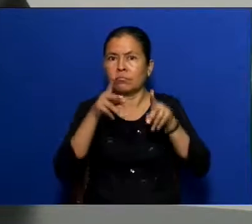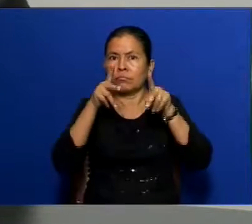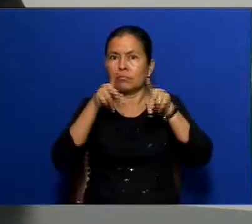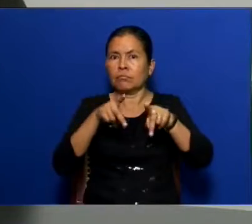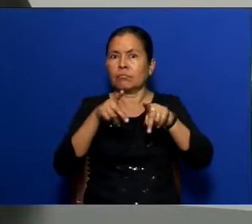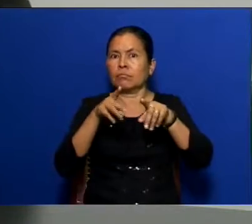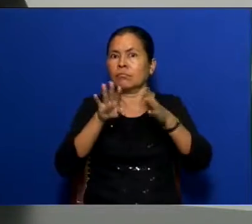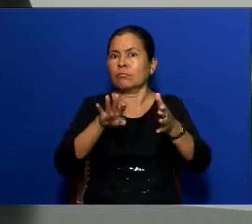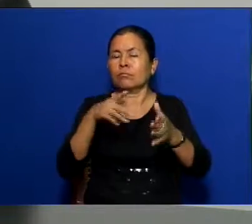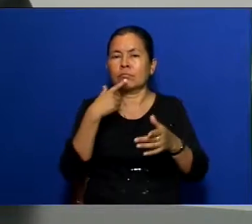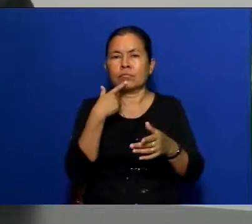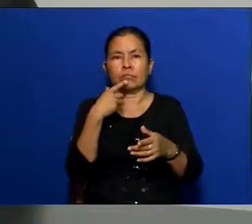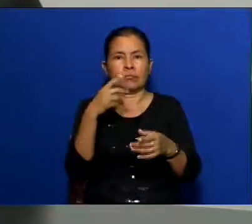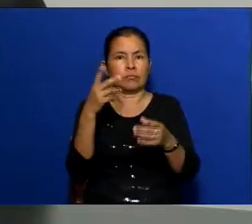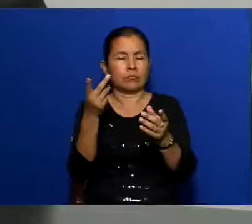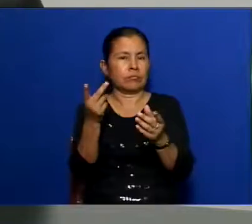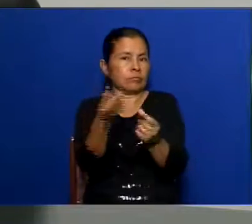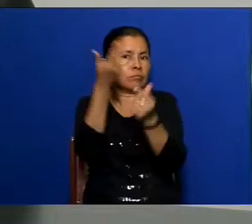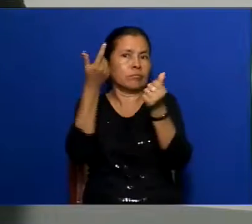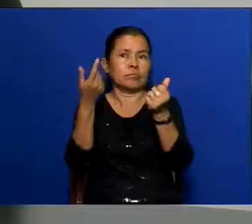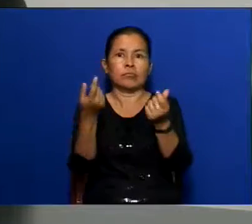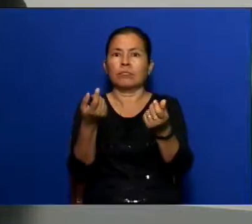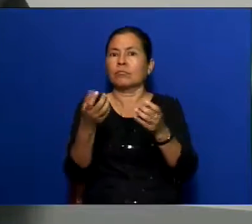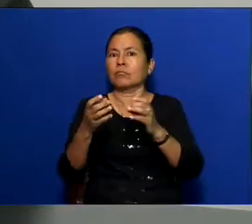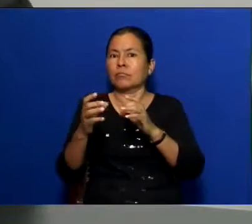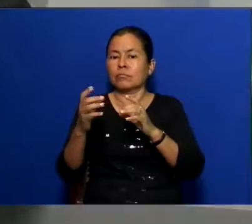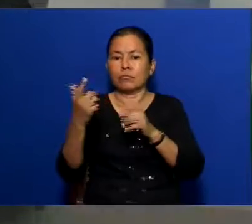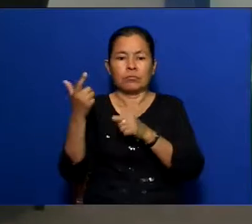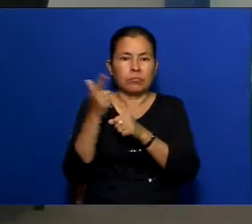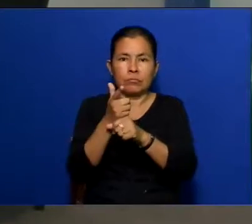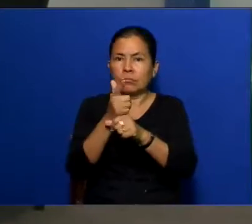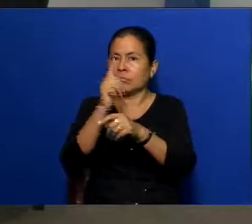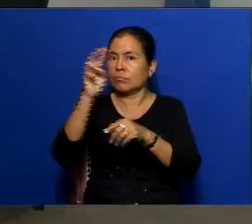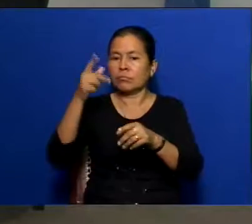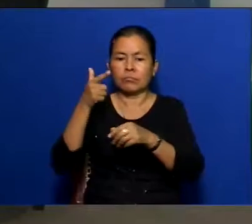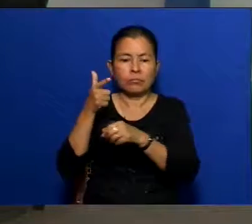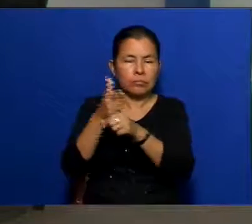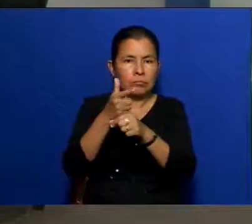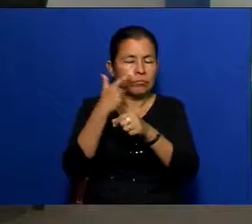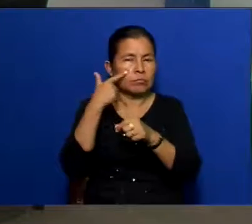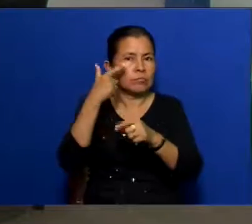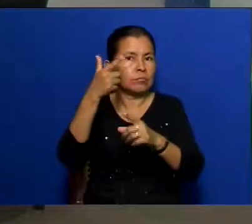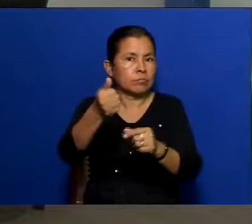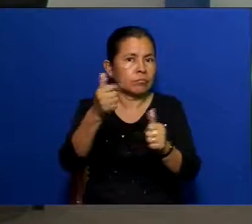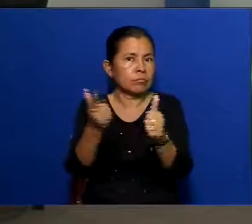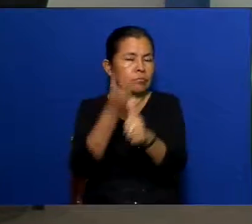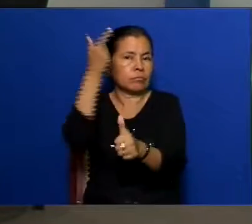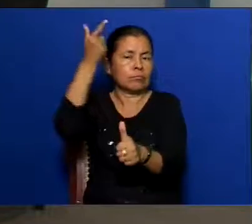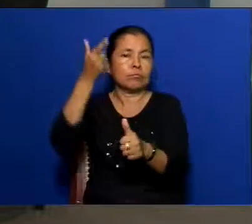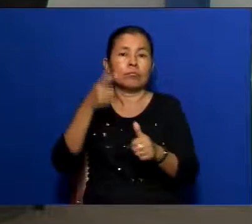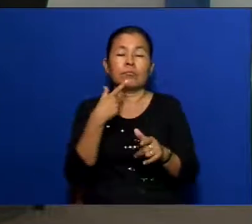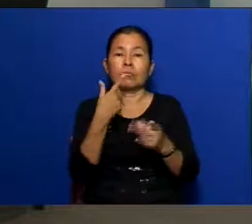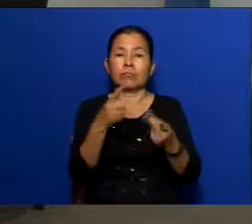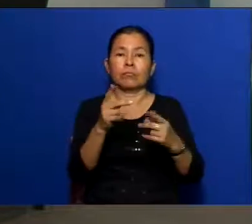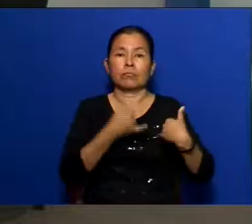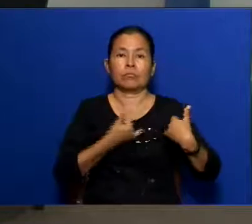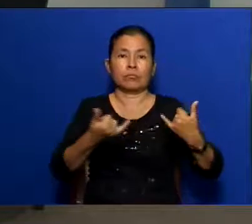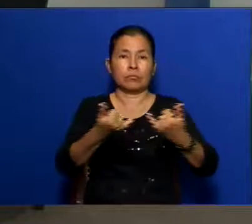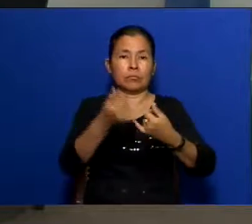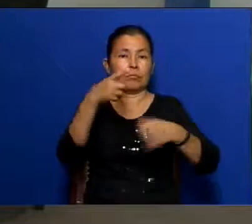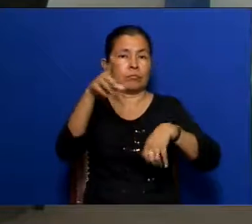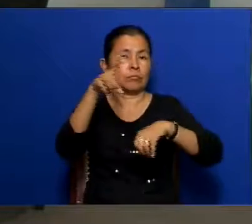de comunicación llegan de manera inmediata. Claro. Y están presentes en el lugar de los hechos. Pero para que el instituto se haga